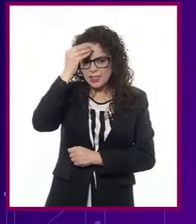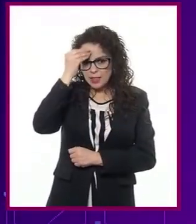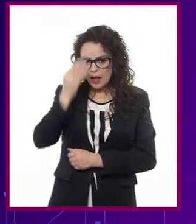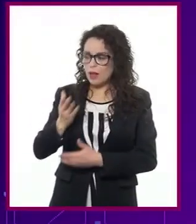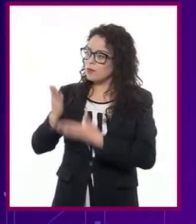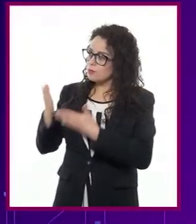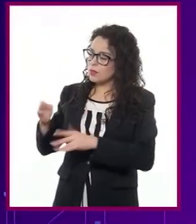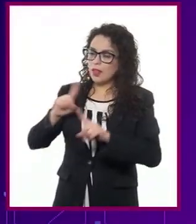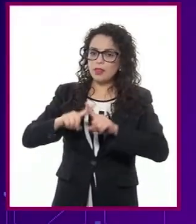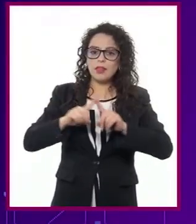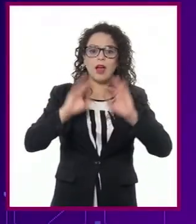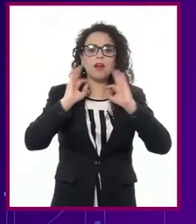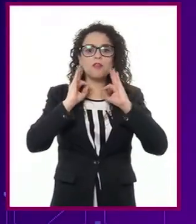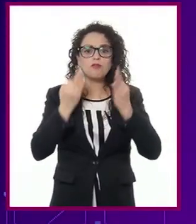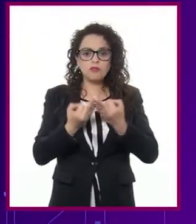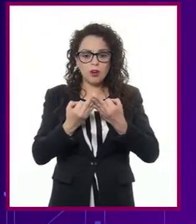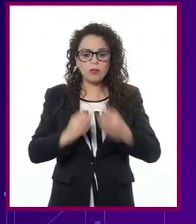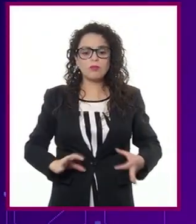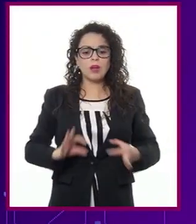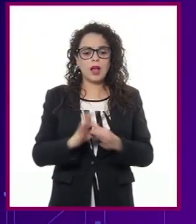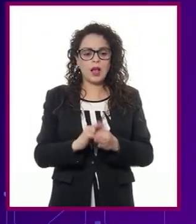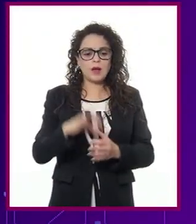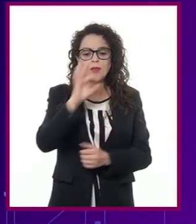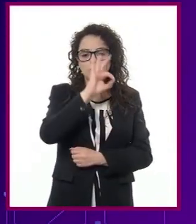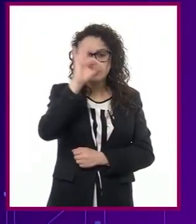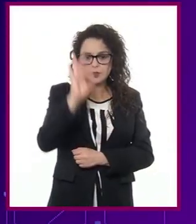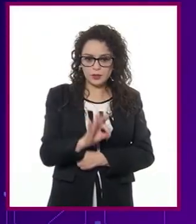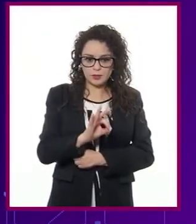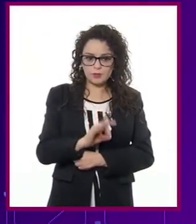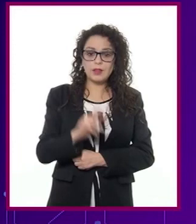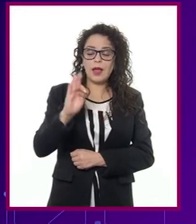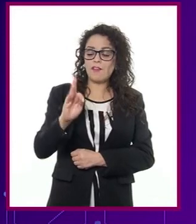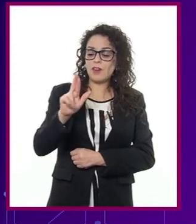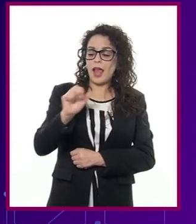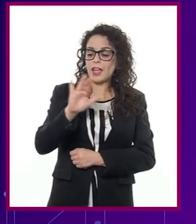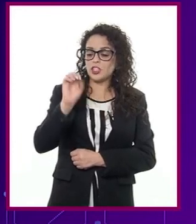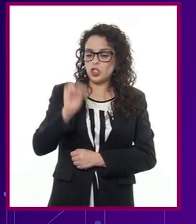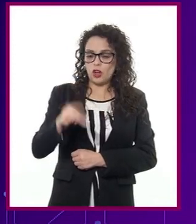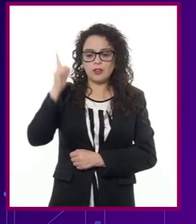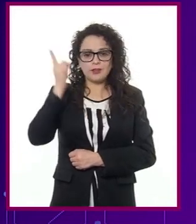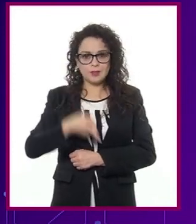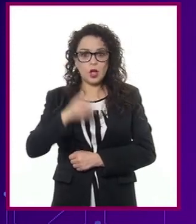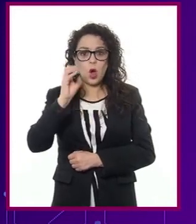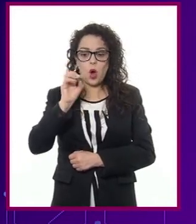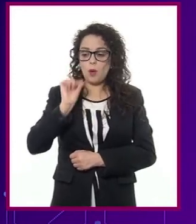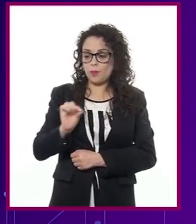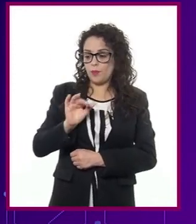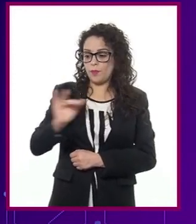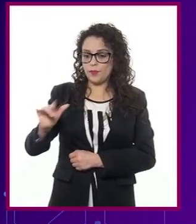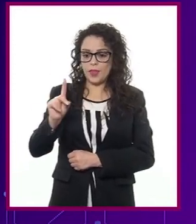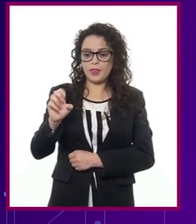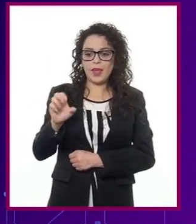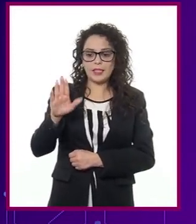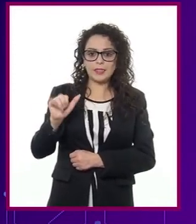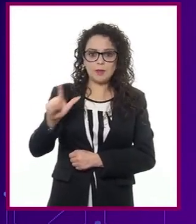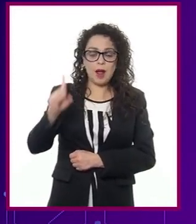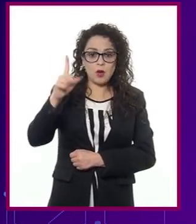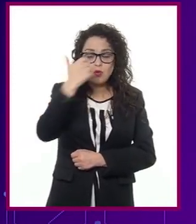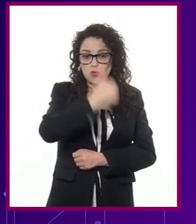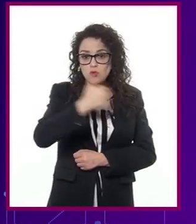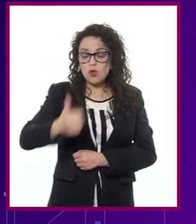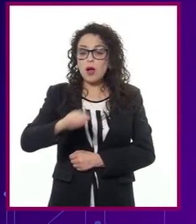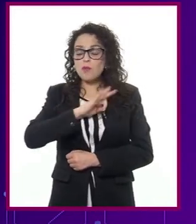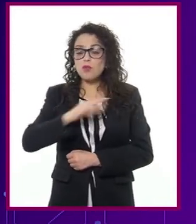de distintas maneras un porcentaje, como fracción o decimal. Cada una de estas representaciones nos permite utilizar